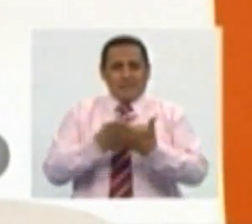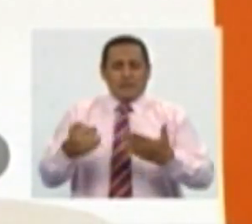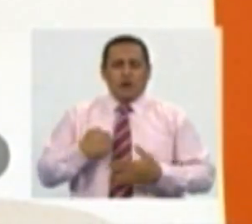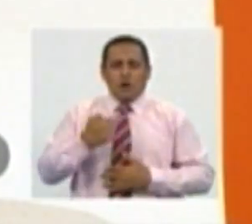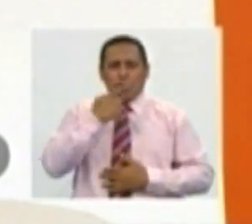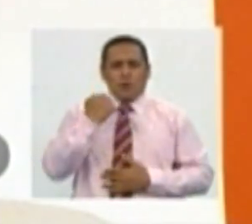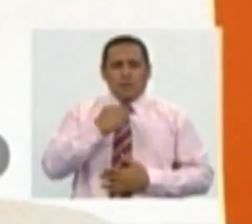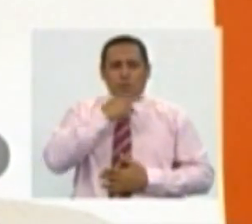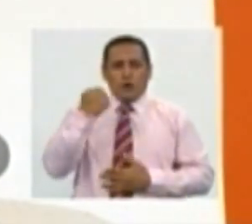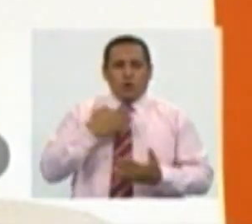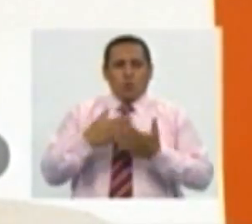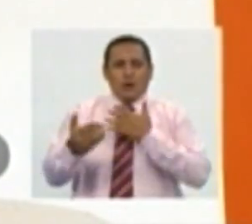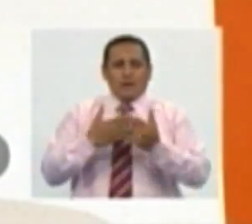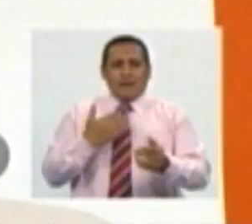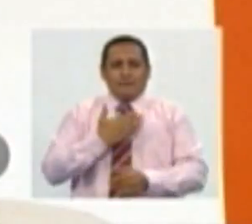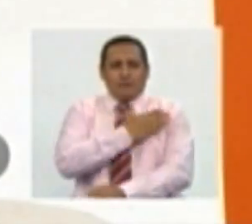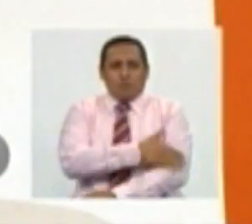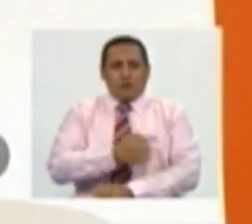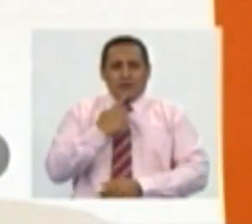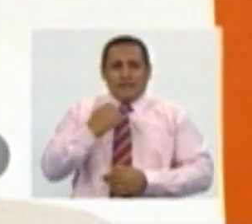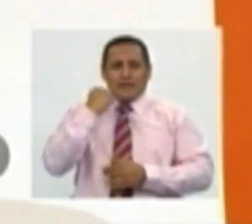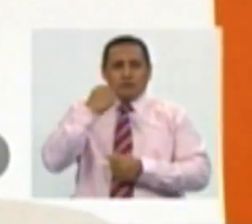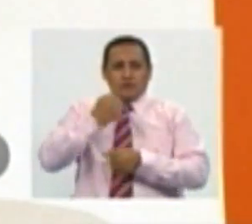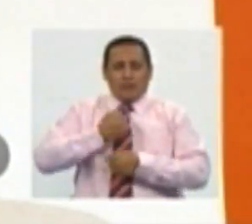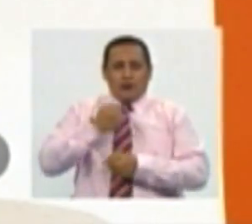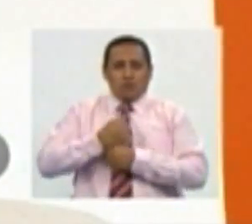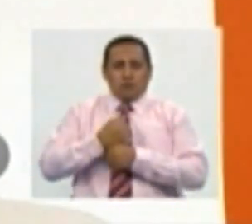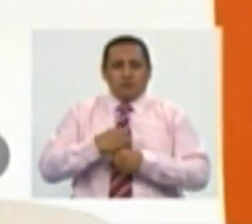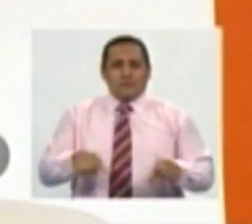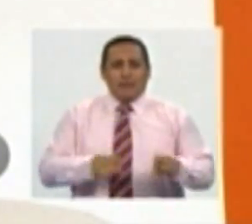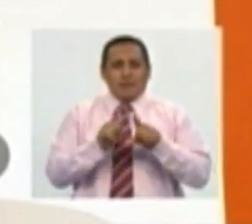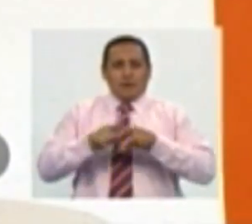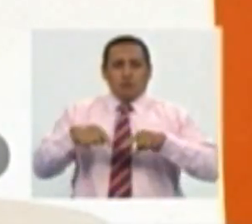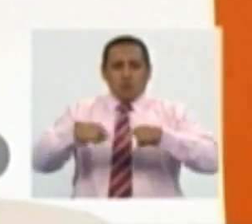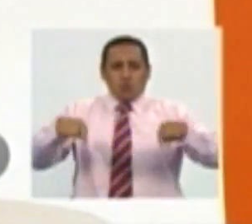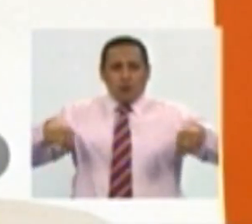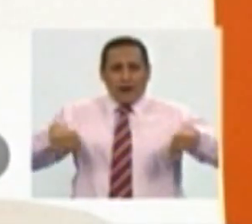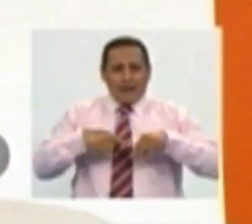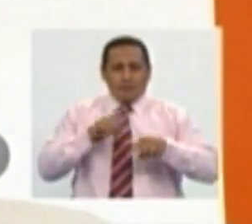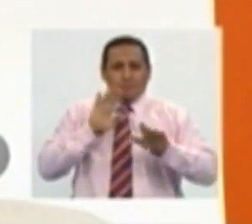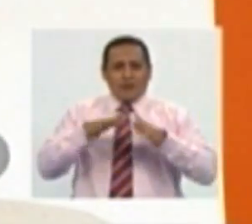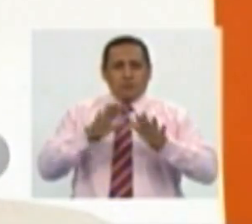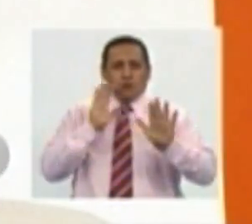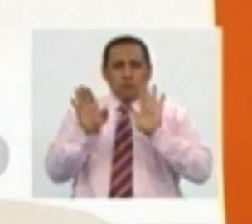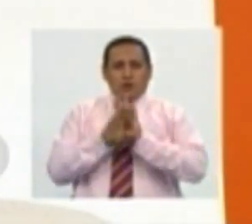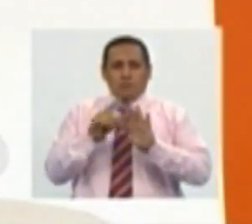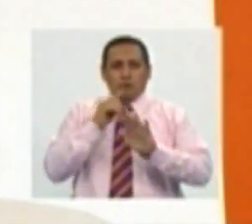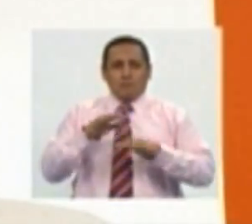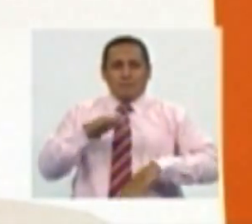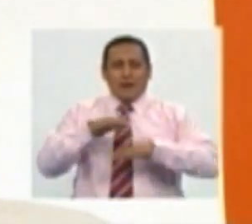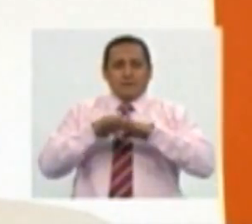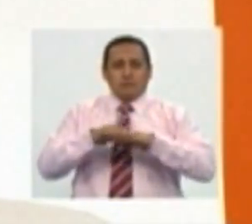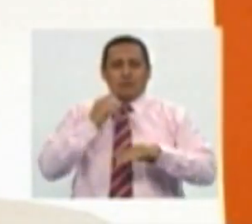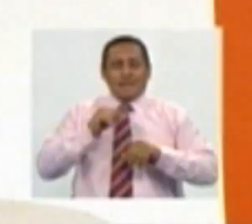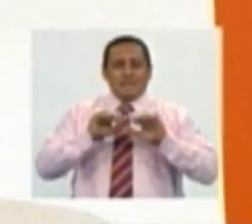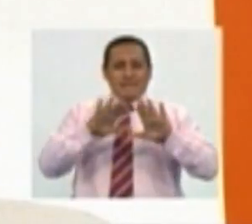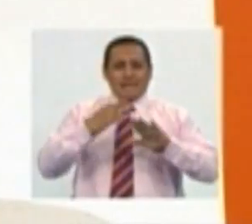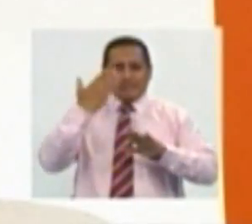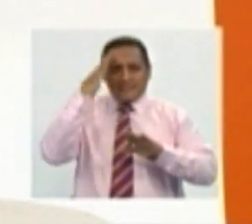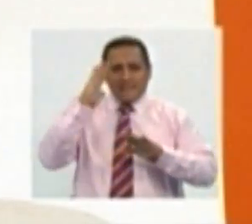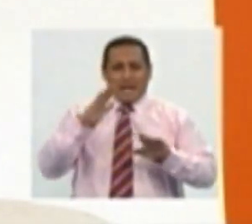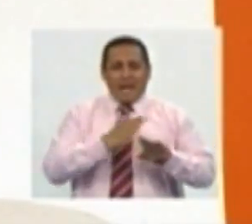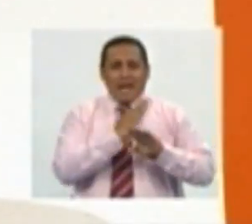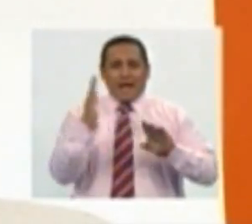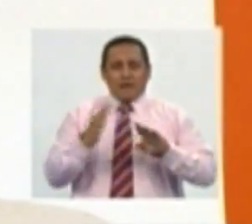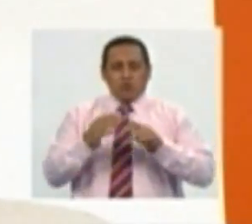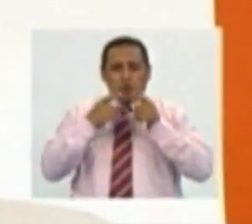mujer, con todos los beneficios laborales. Entonces, formula mi denuncia ante SUNAFIL en la mesa de partes, y en un promedio máximo pues de 10 días,